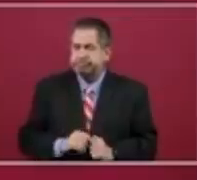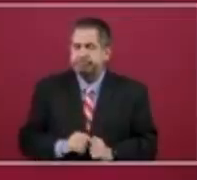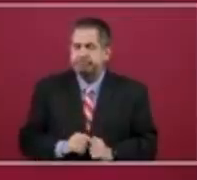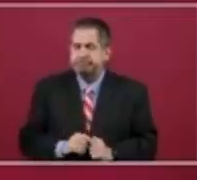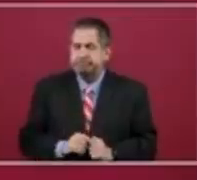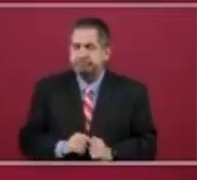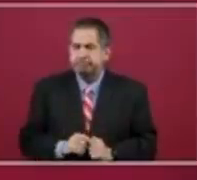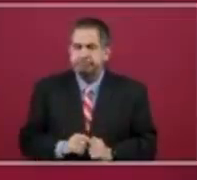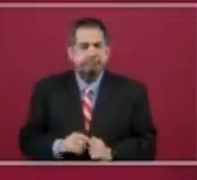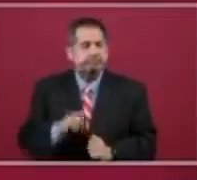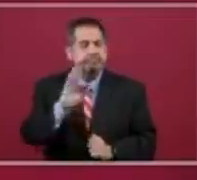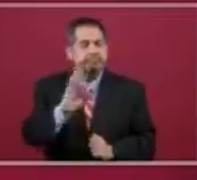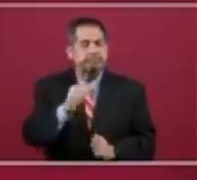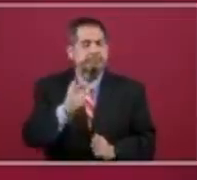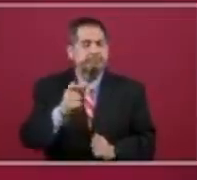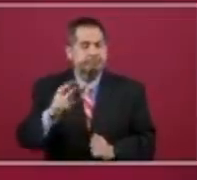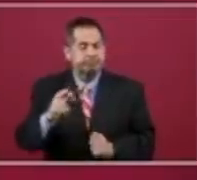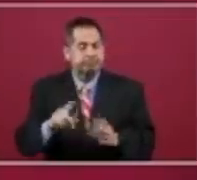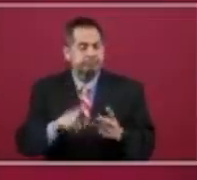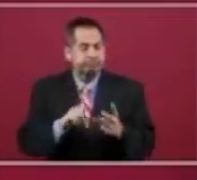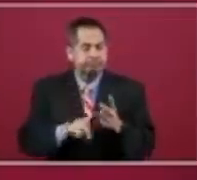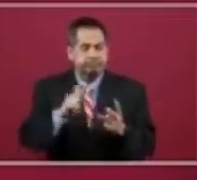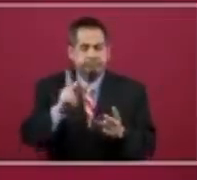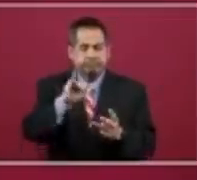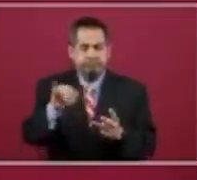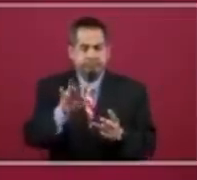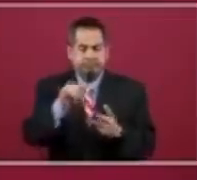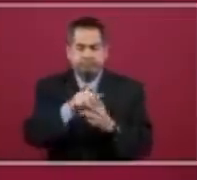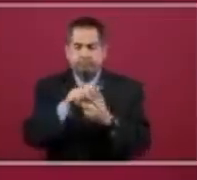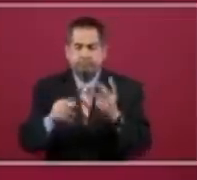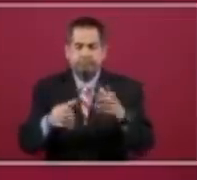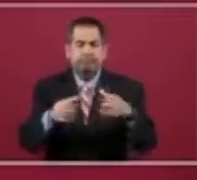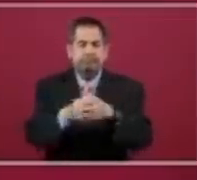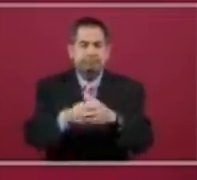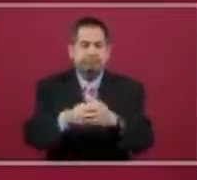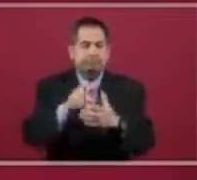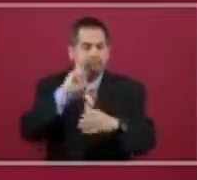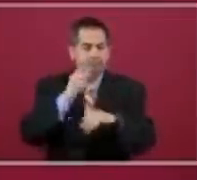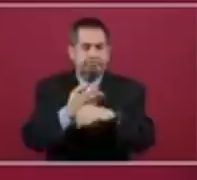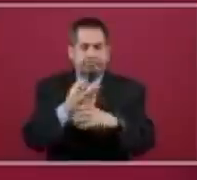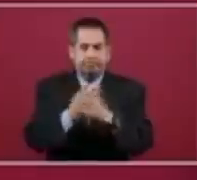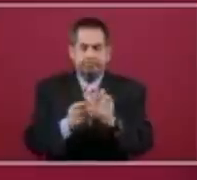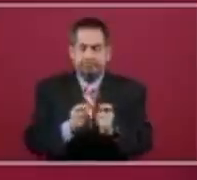la Fiscalía General y al Poder Judicial. Entonces, en eso